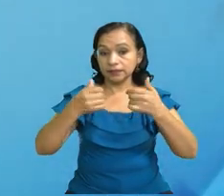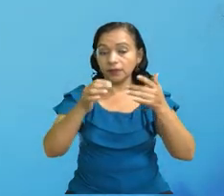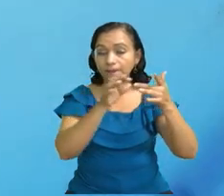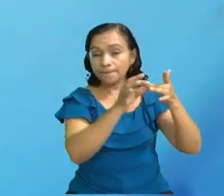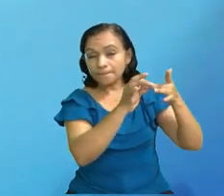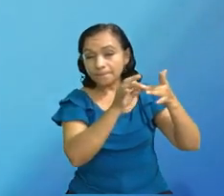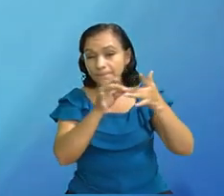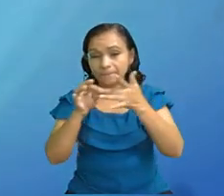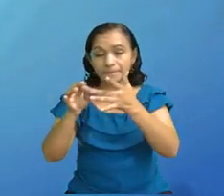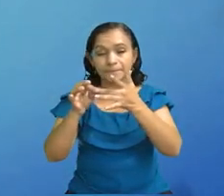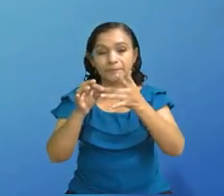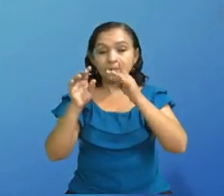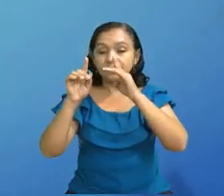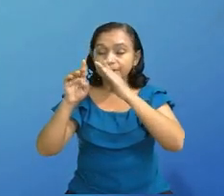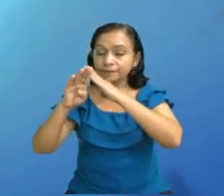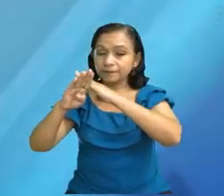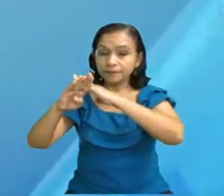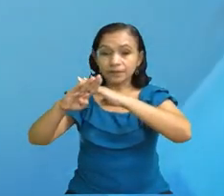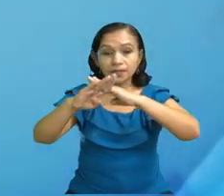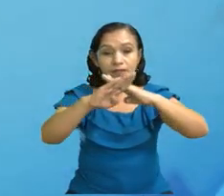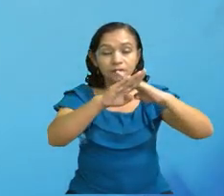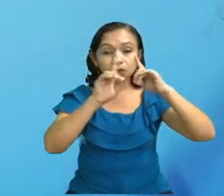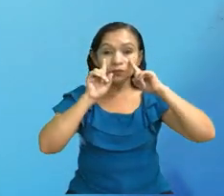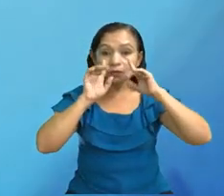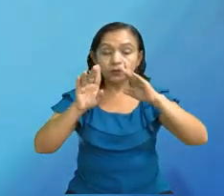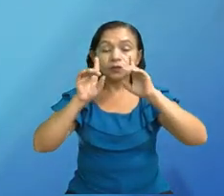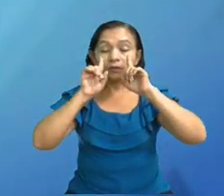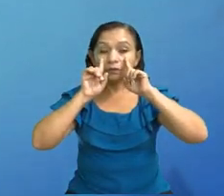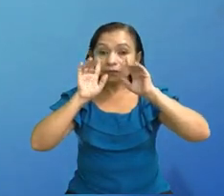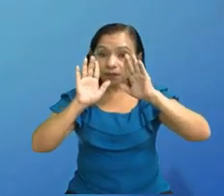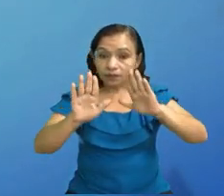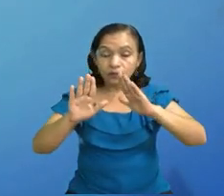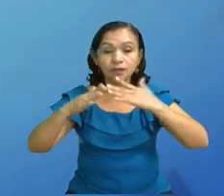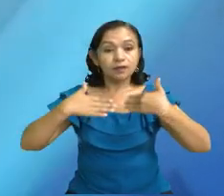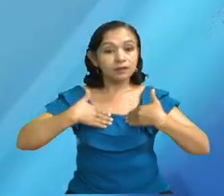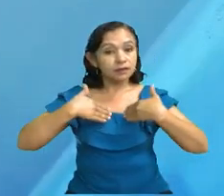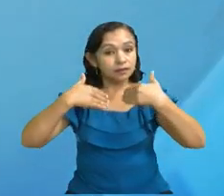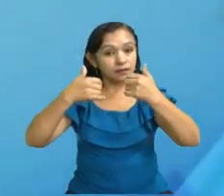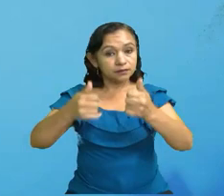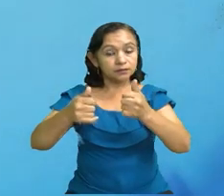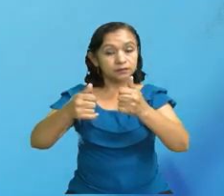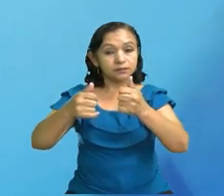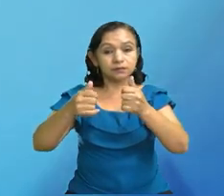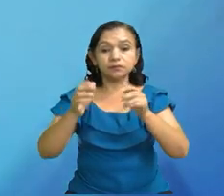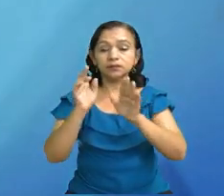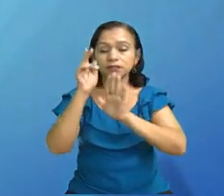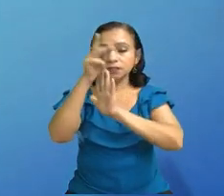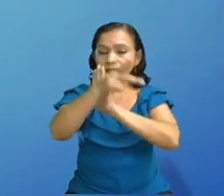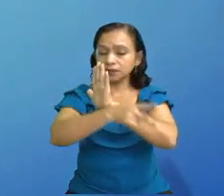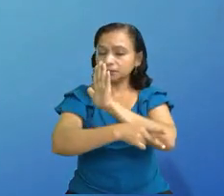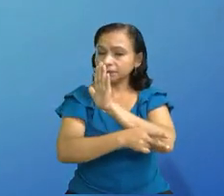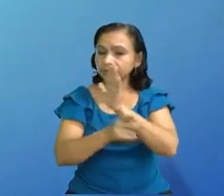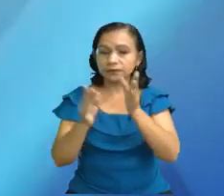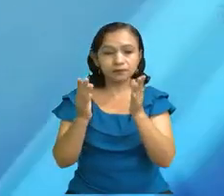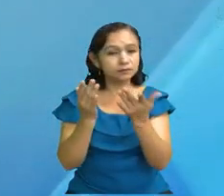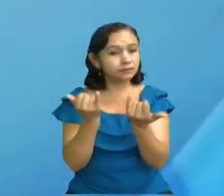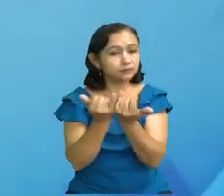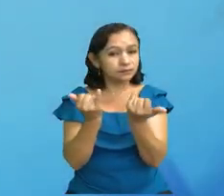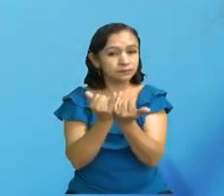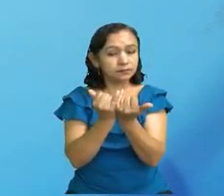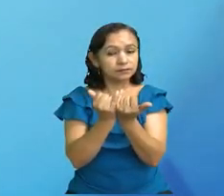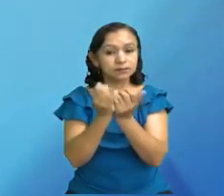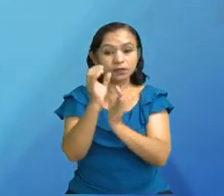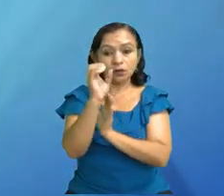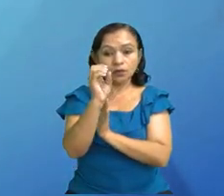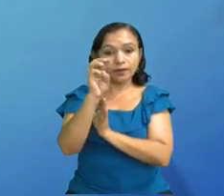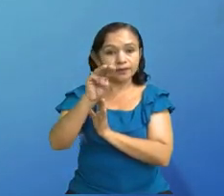especializados en la prevención y en el cuidado de la salud a nivel planetario. Dicen que la